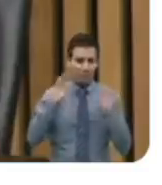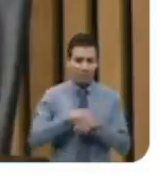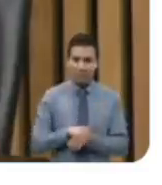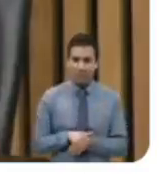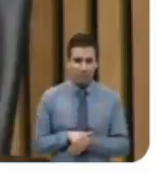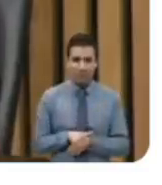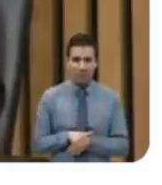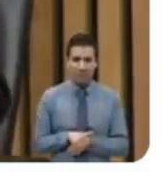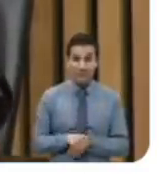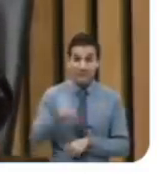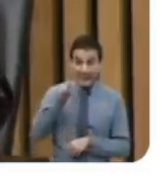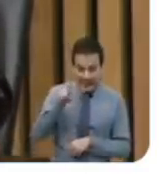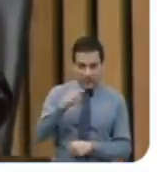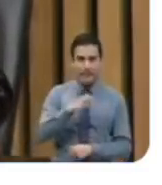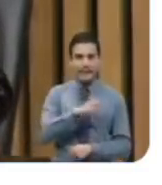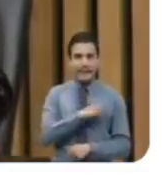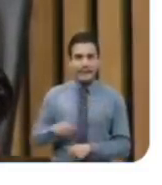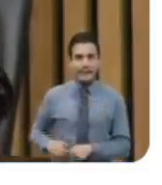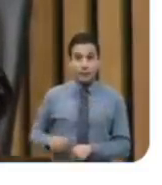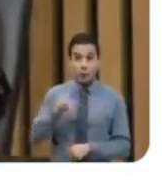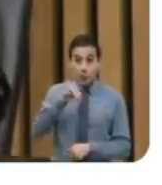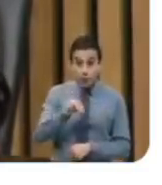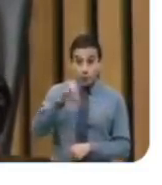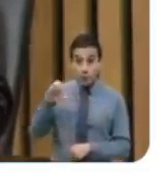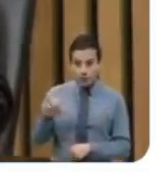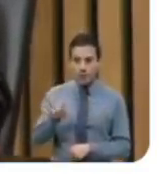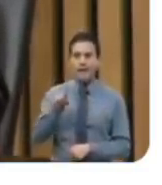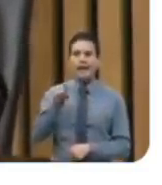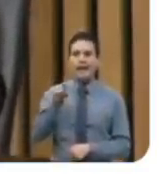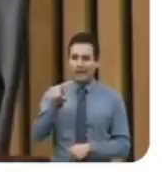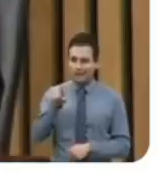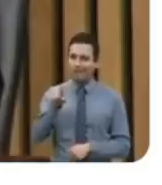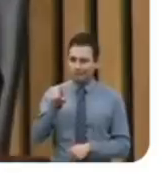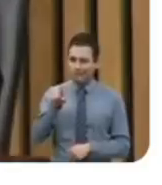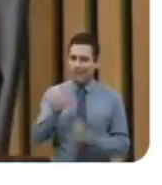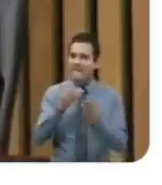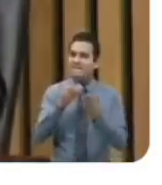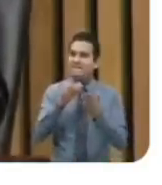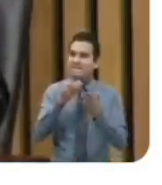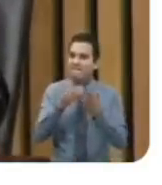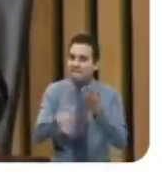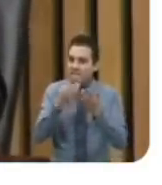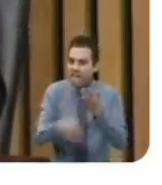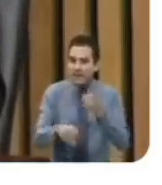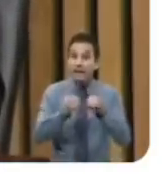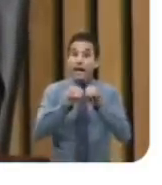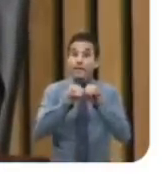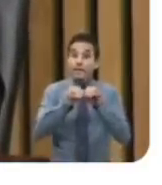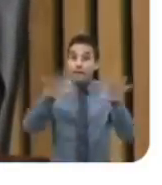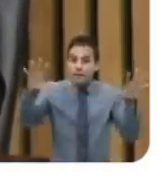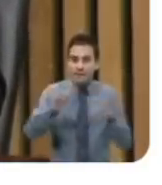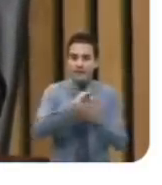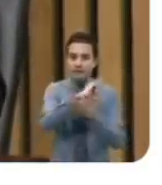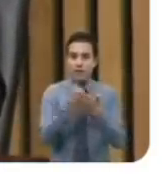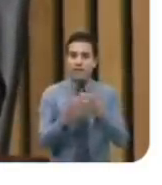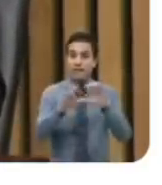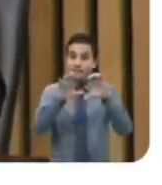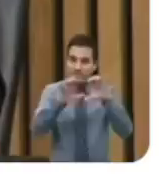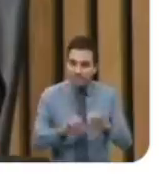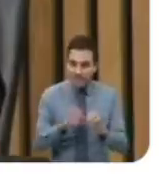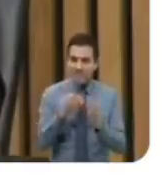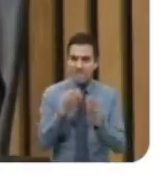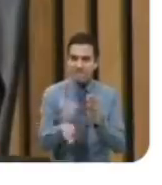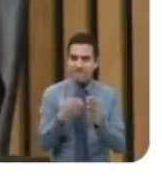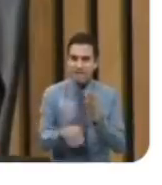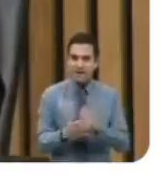ciudadano recibió propaganda que no reportó y esa propaganda era